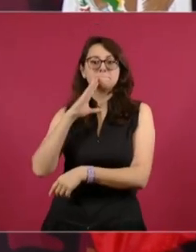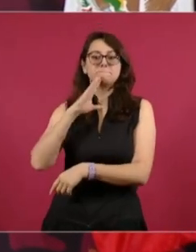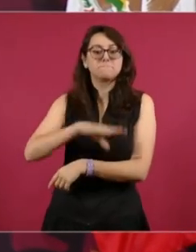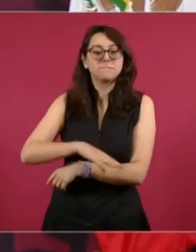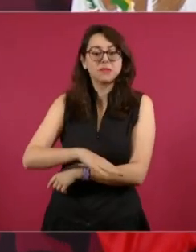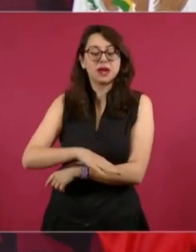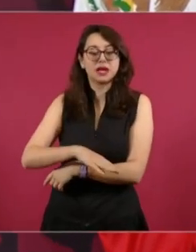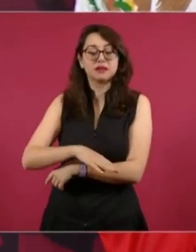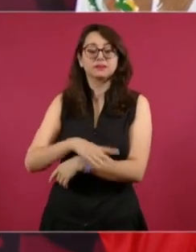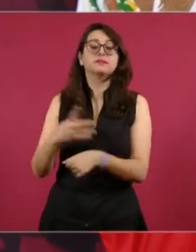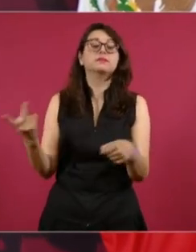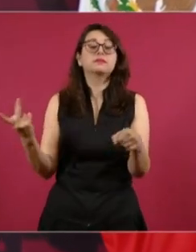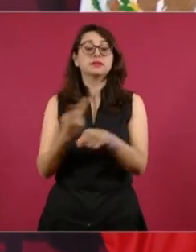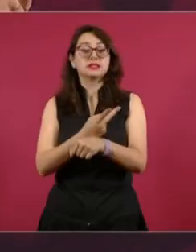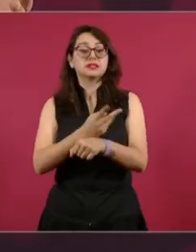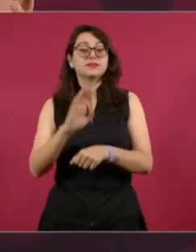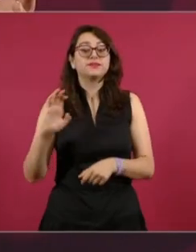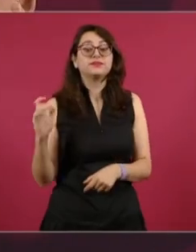todo